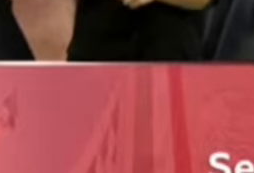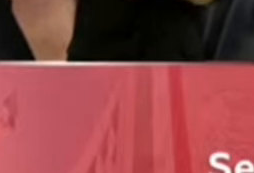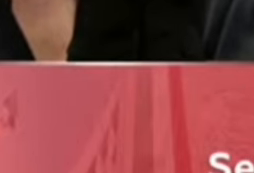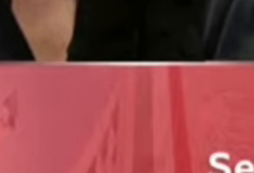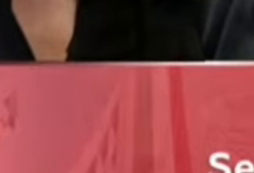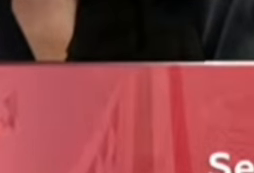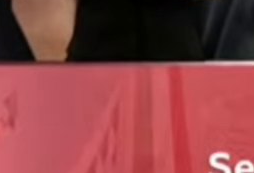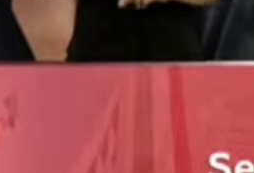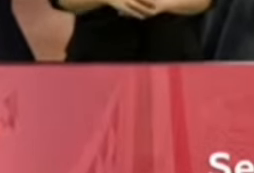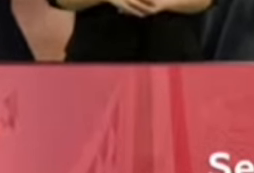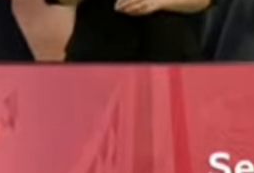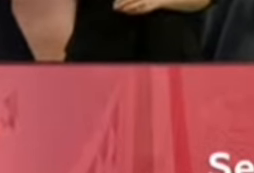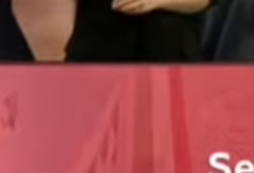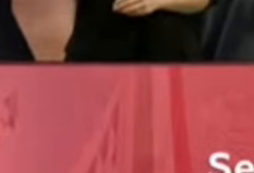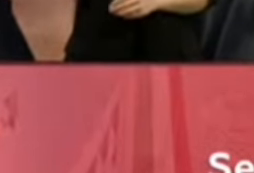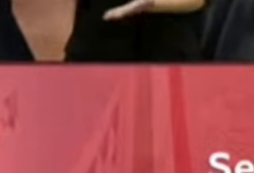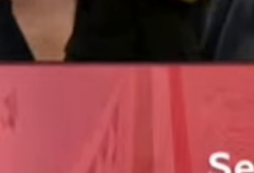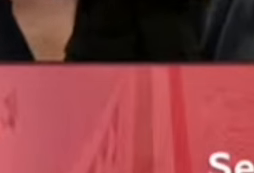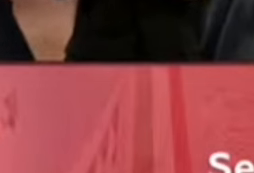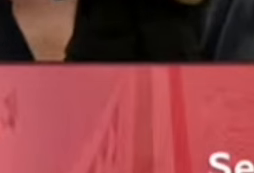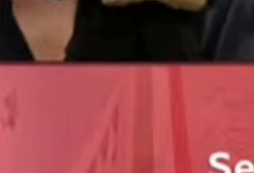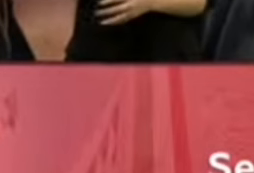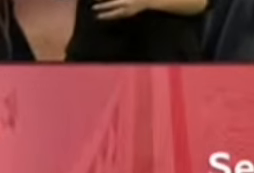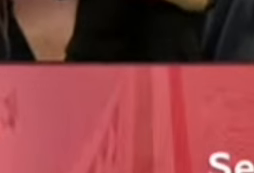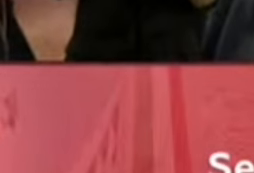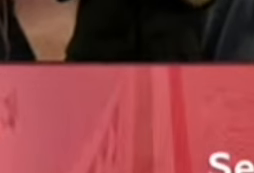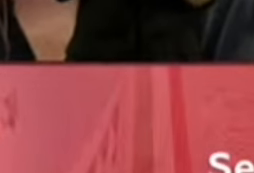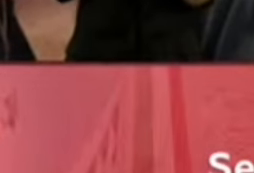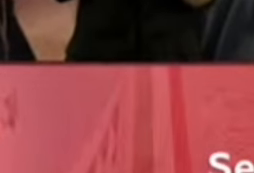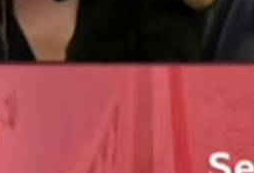respeten. Así que discúlpeme que no le pueda yo ser